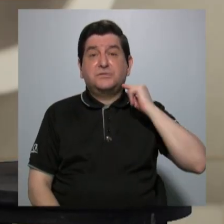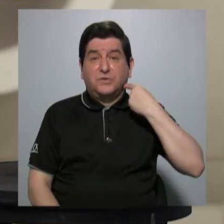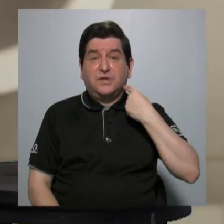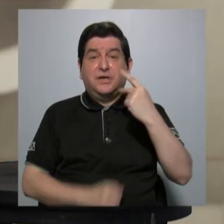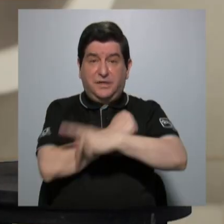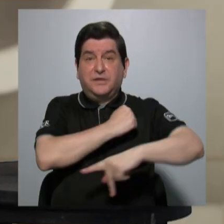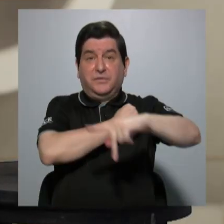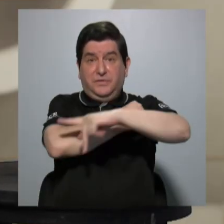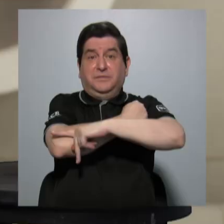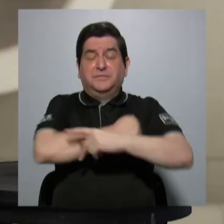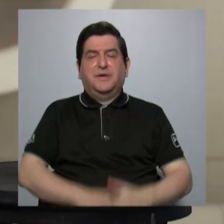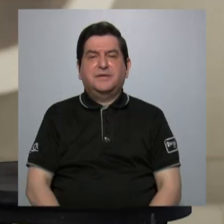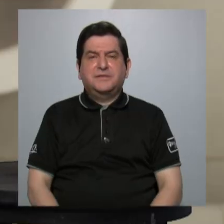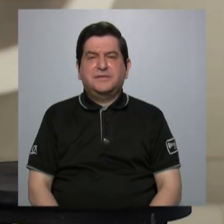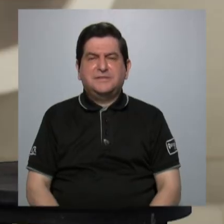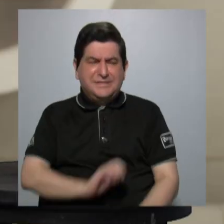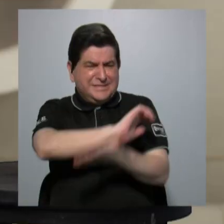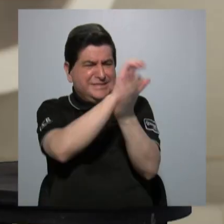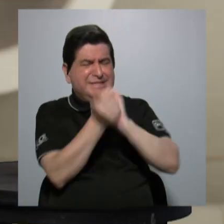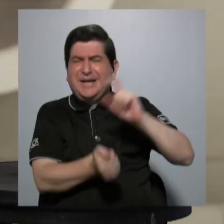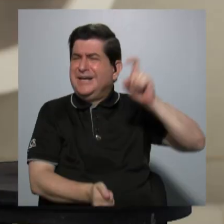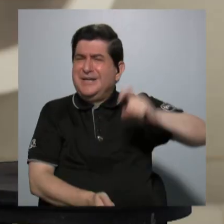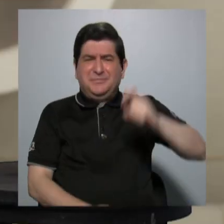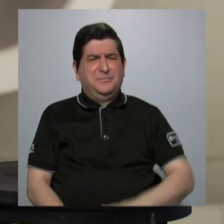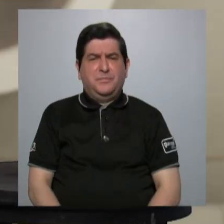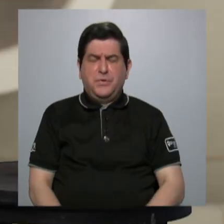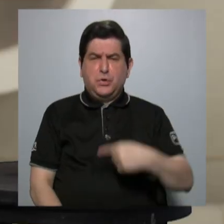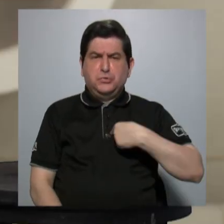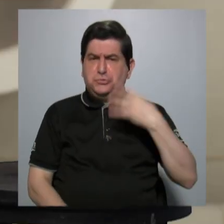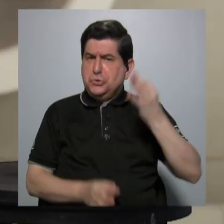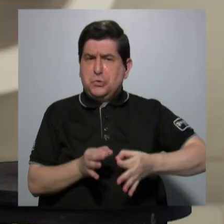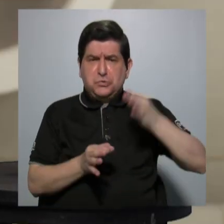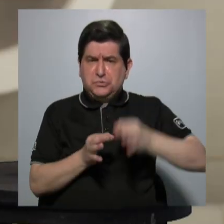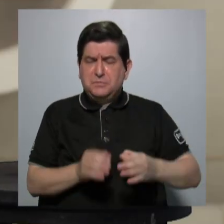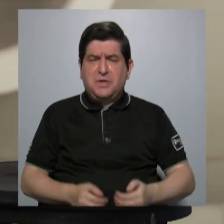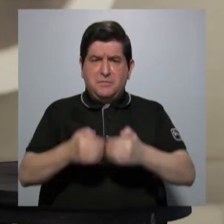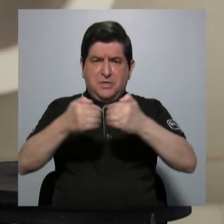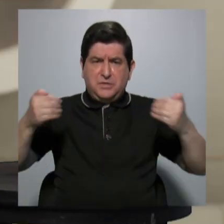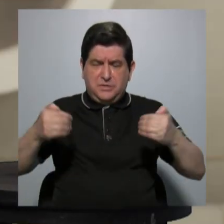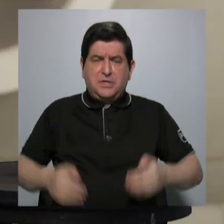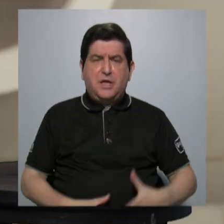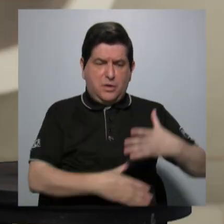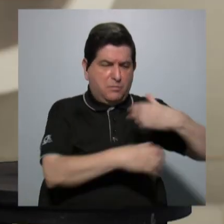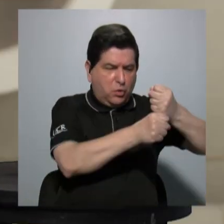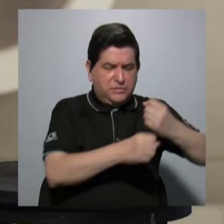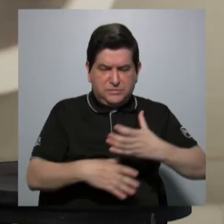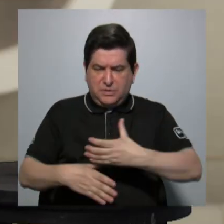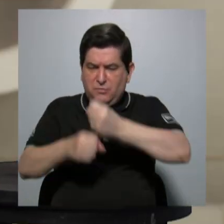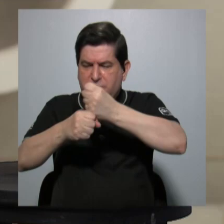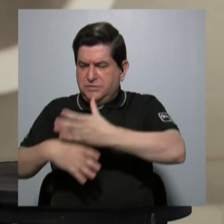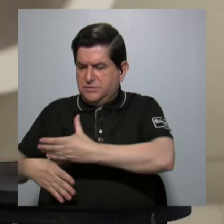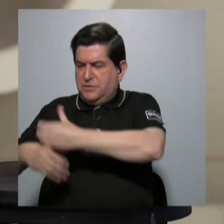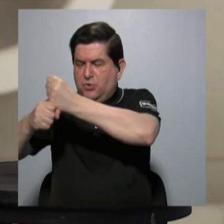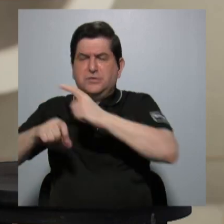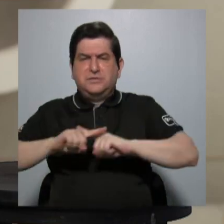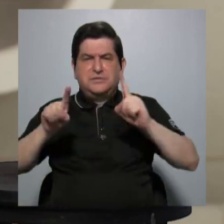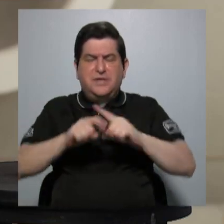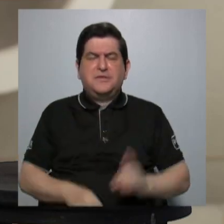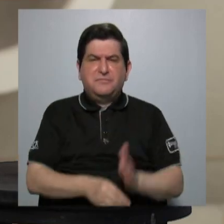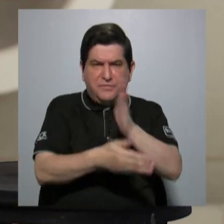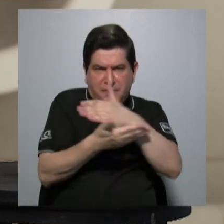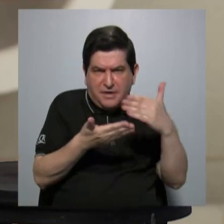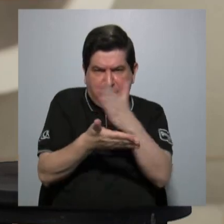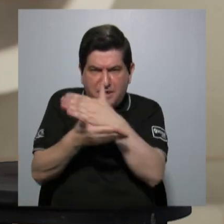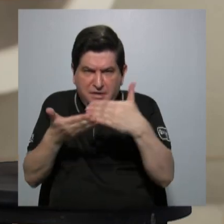muy caro al país. Tenemos que tener una transformación de que yo simplemente separe en mis bolsitas, digamos, las